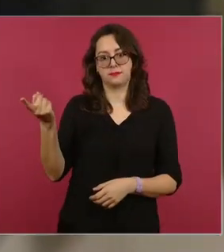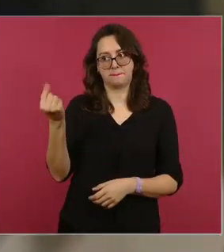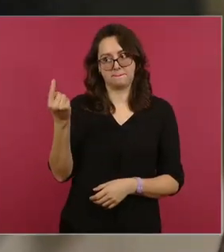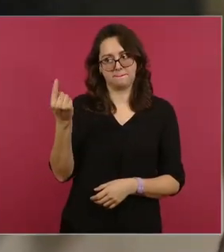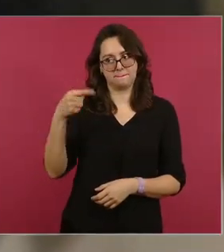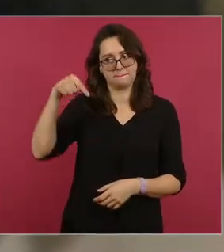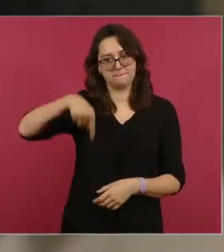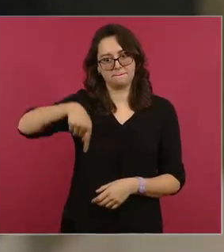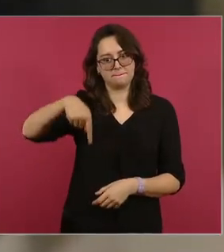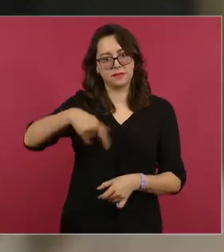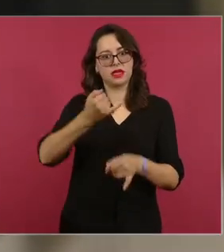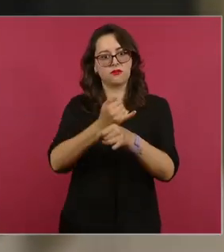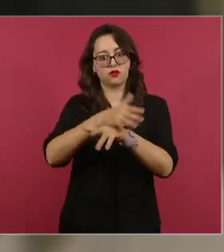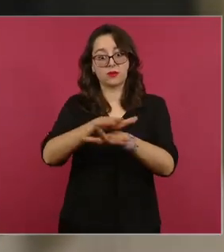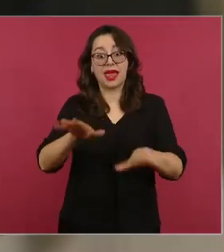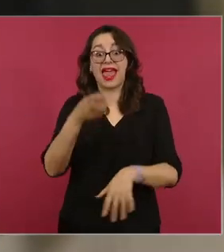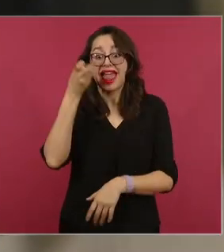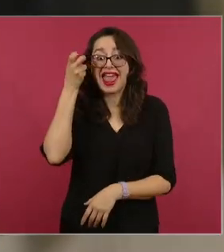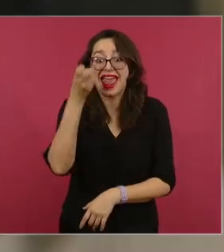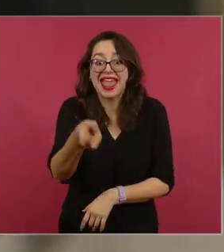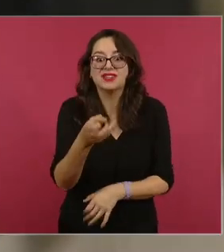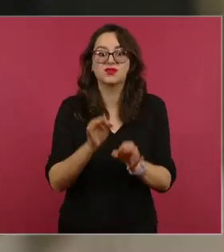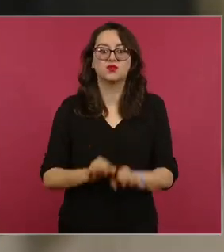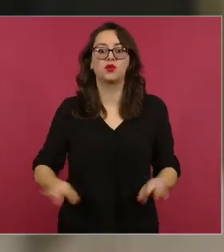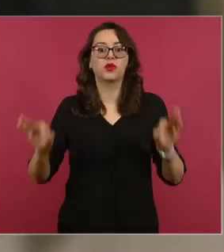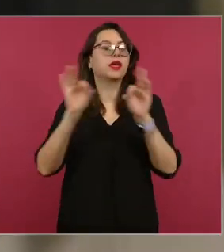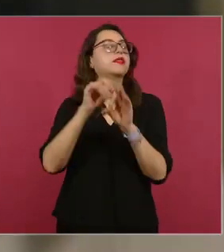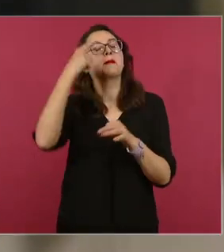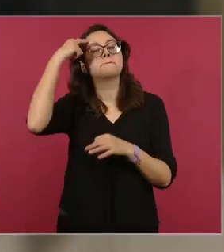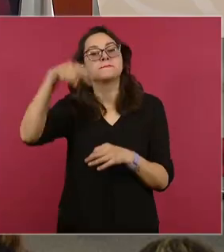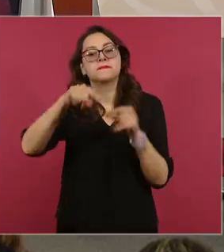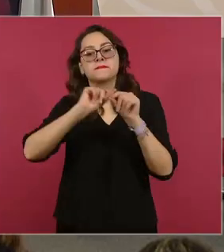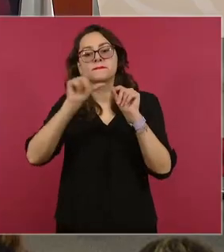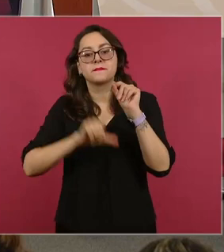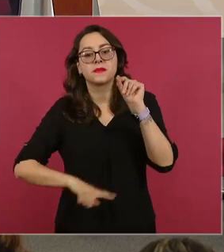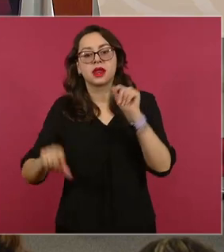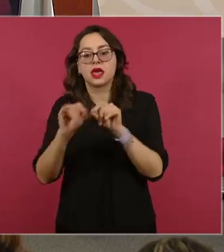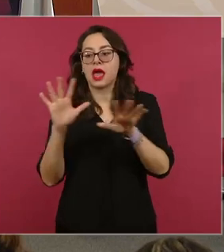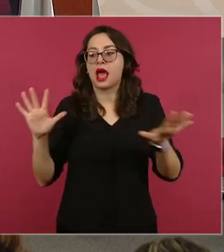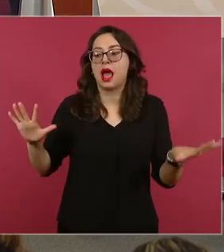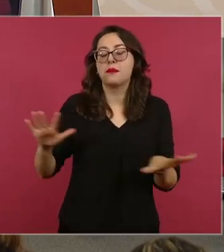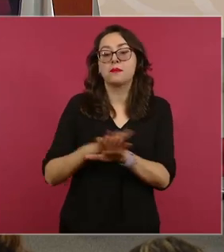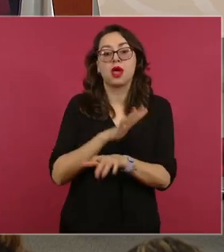Entonces, eso es lo que tenemos que hacer, y para eso son también las